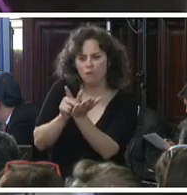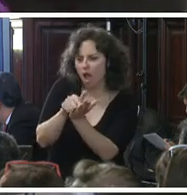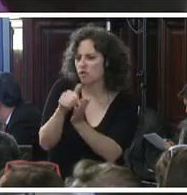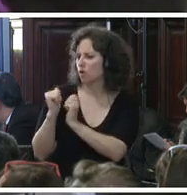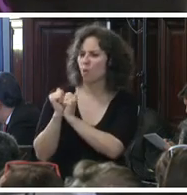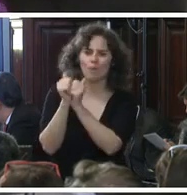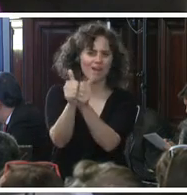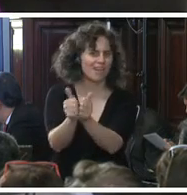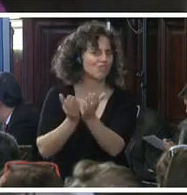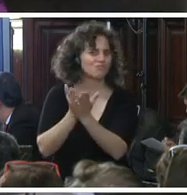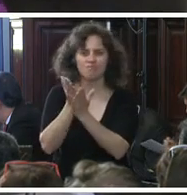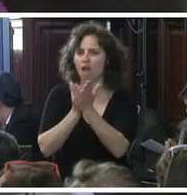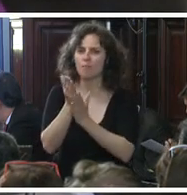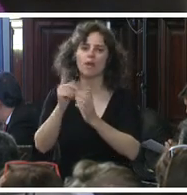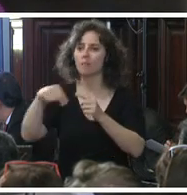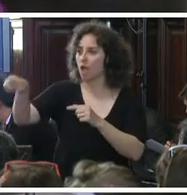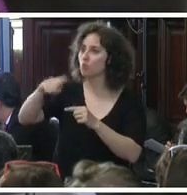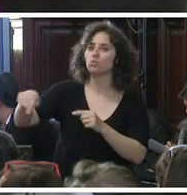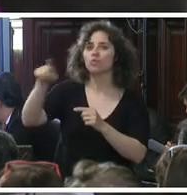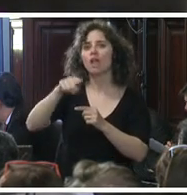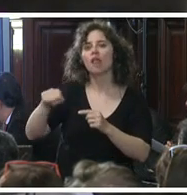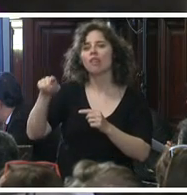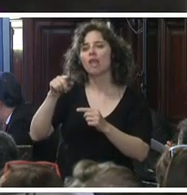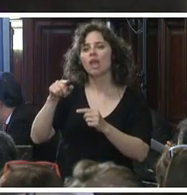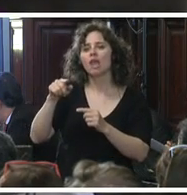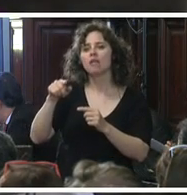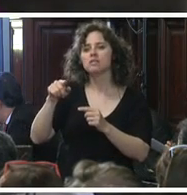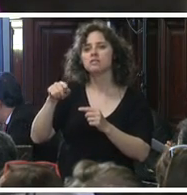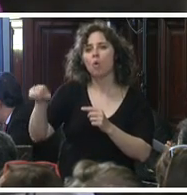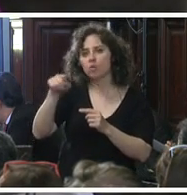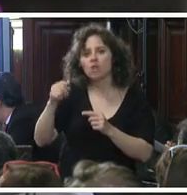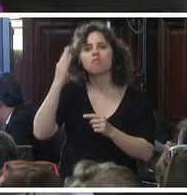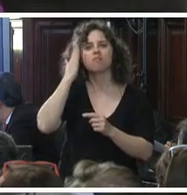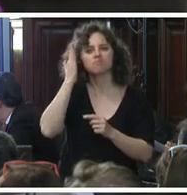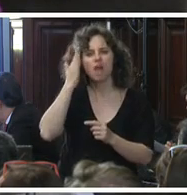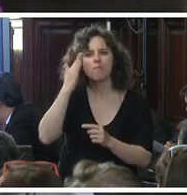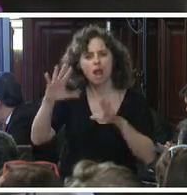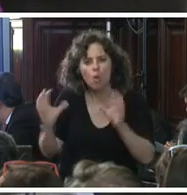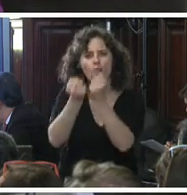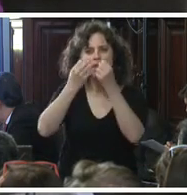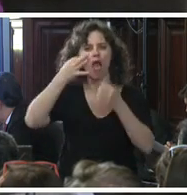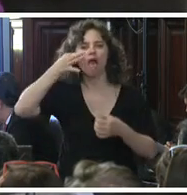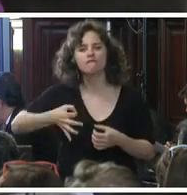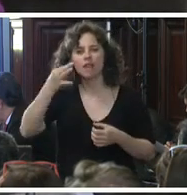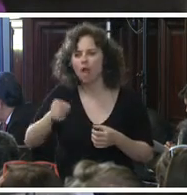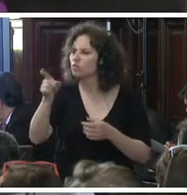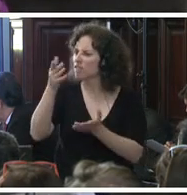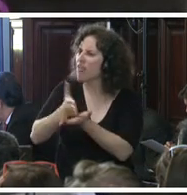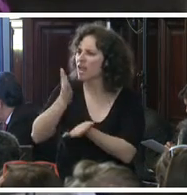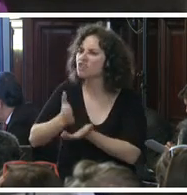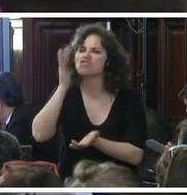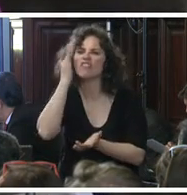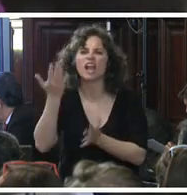el final de truth about el interruptor ewald world cup en este auto no haya